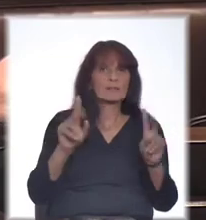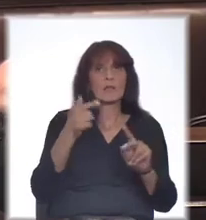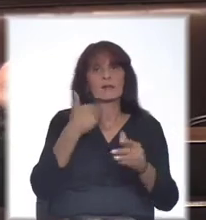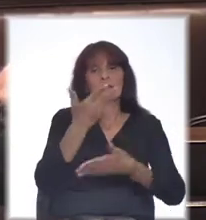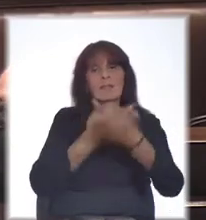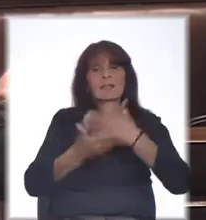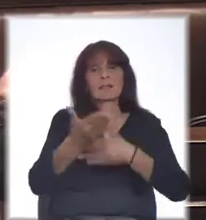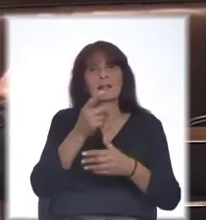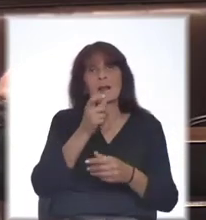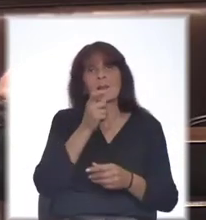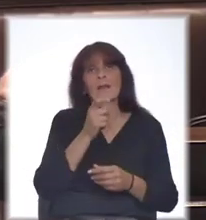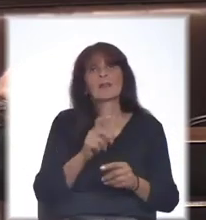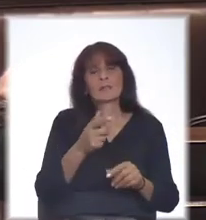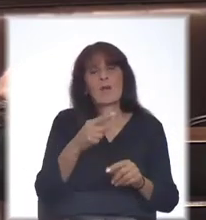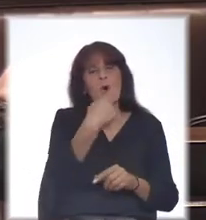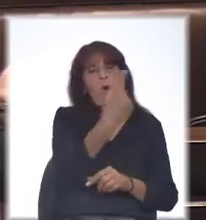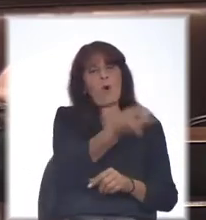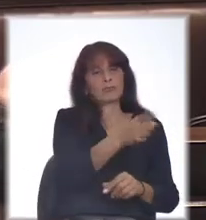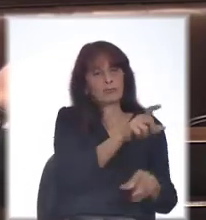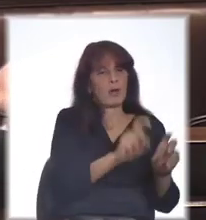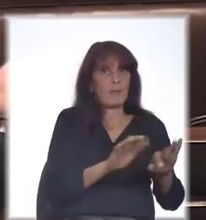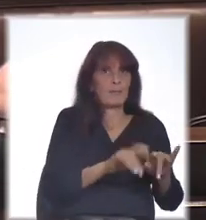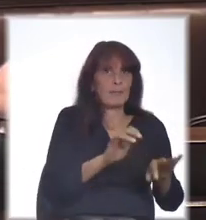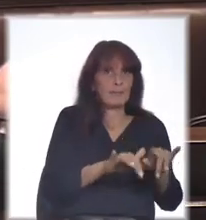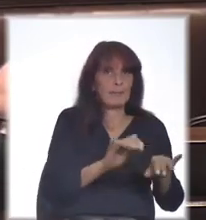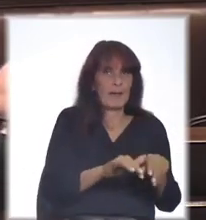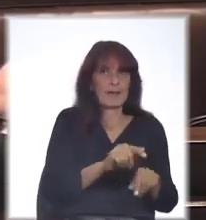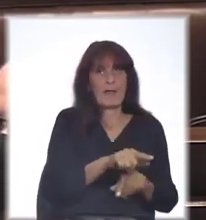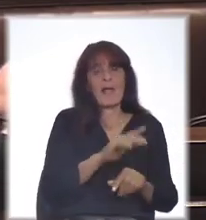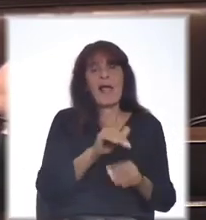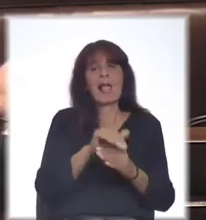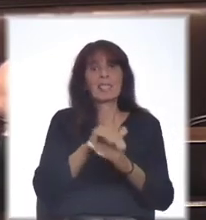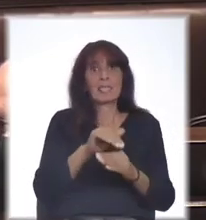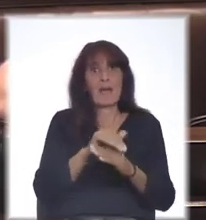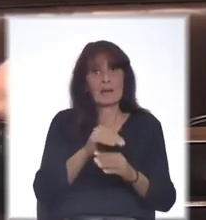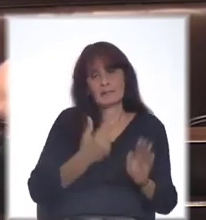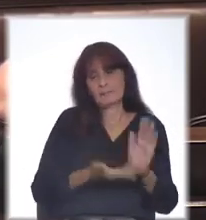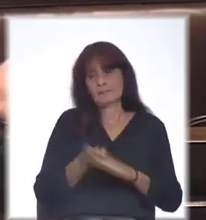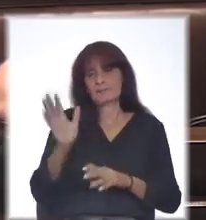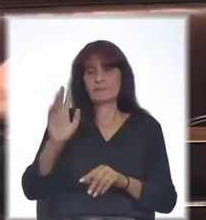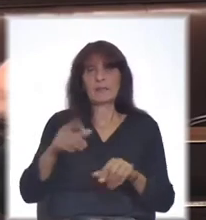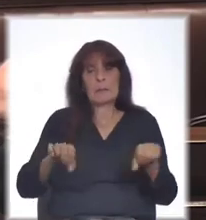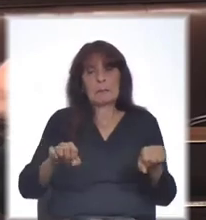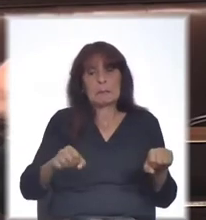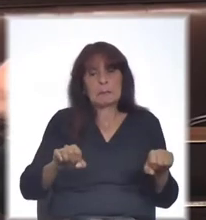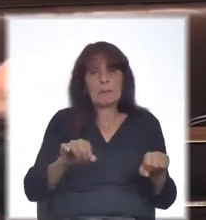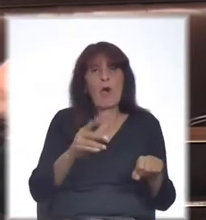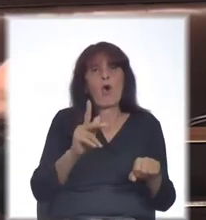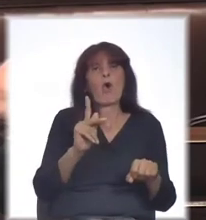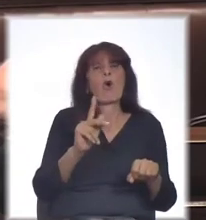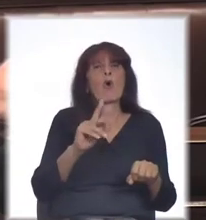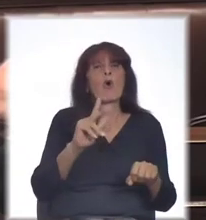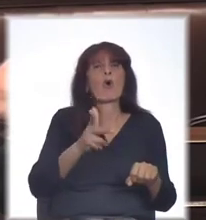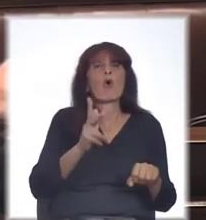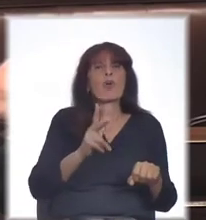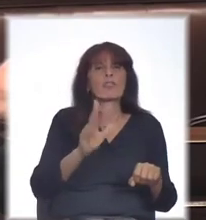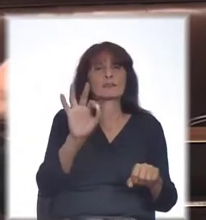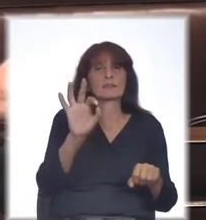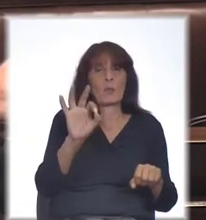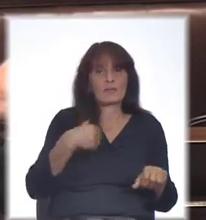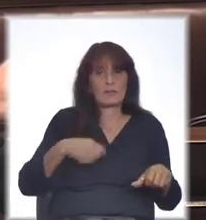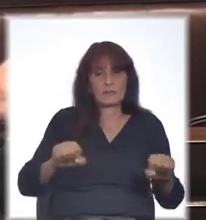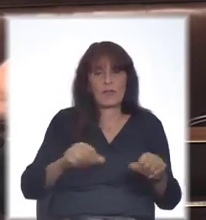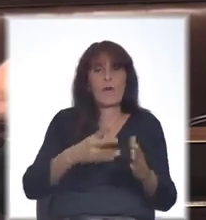alguien lo pasaba a máquina. A la tarde salí a hacer los trámites en una motito en una Honda 50, con las fotocopias dentro